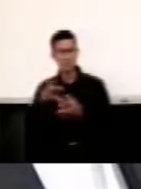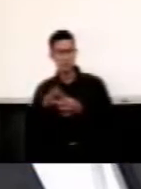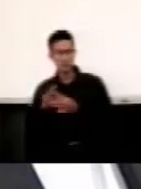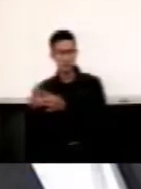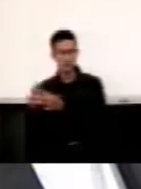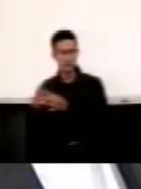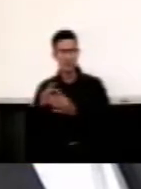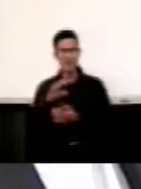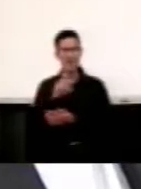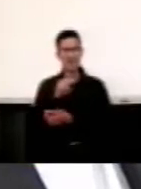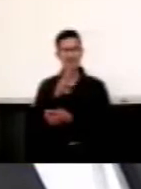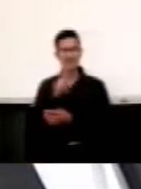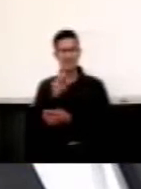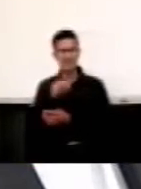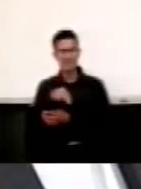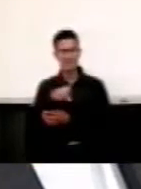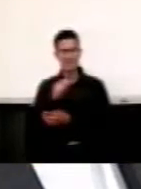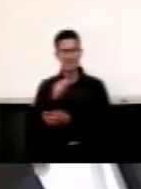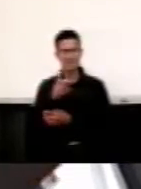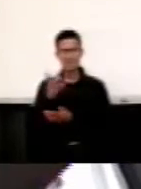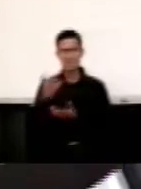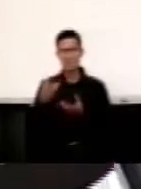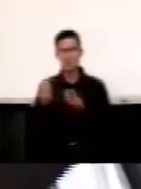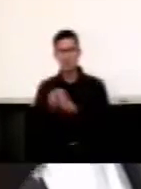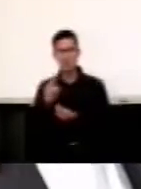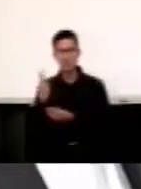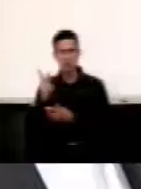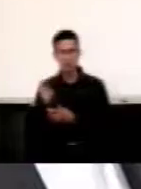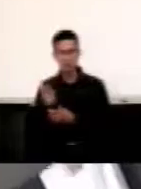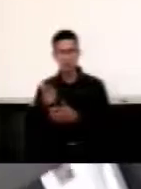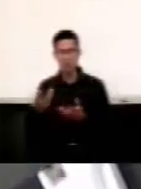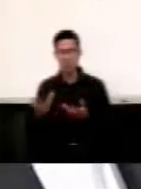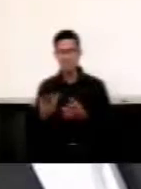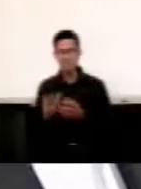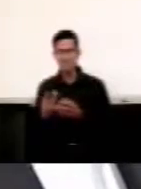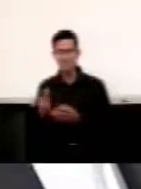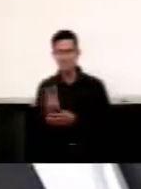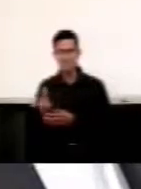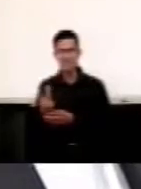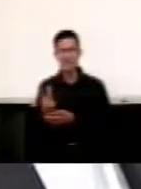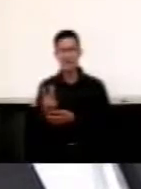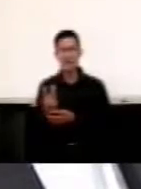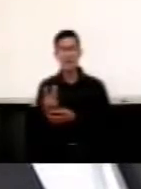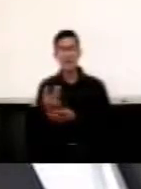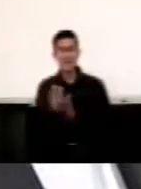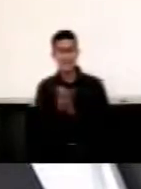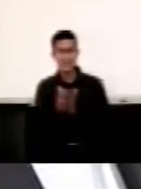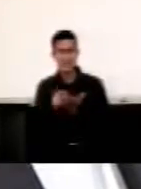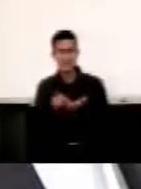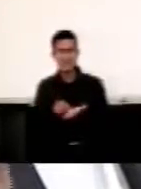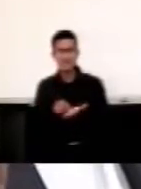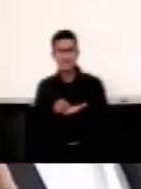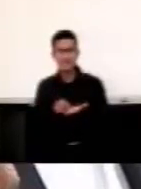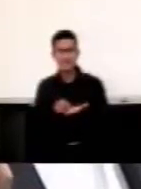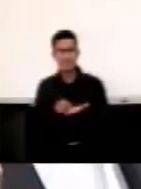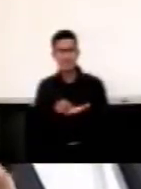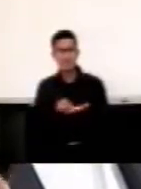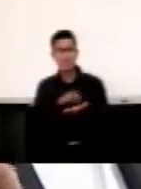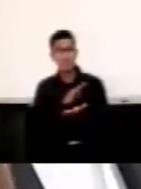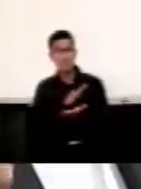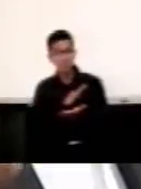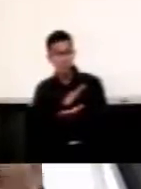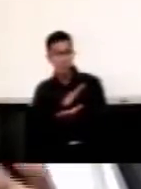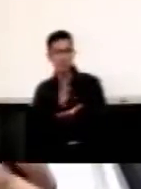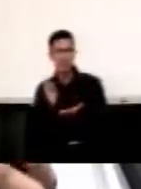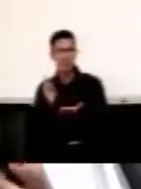editorial Tirán Lo Blanche y de igual forma con la Universidad de Guanajuato, para que este producto editorial académico pudiera ver la